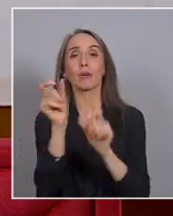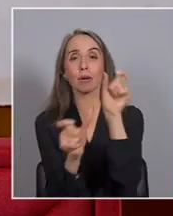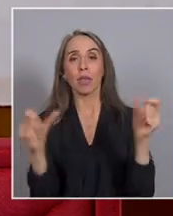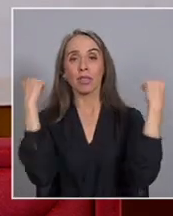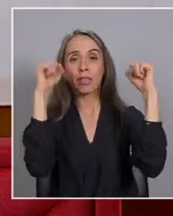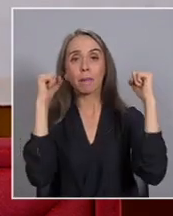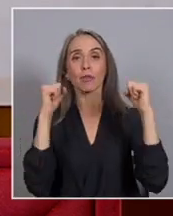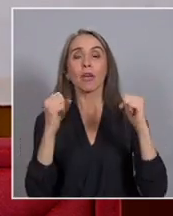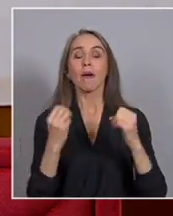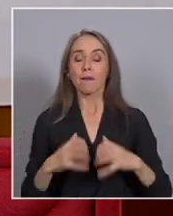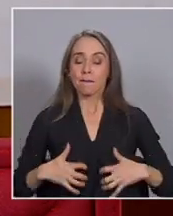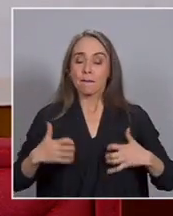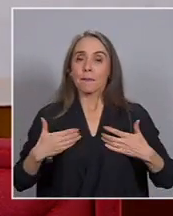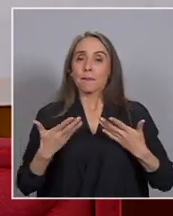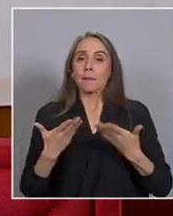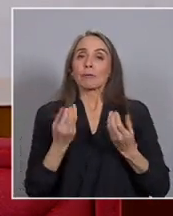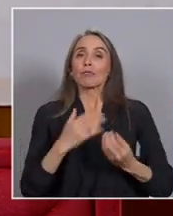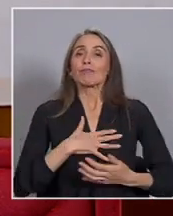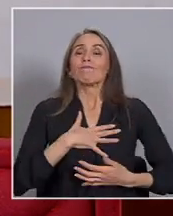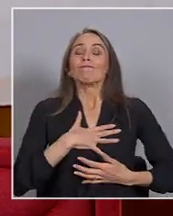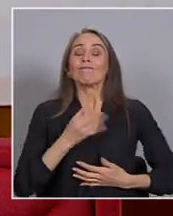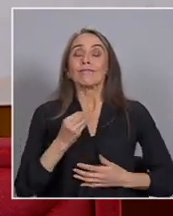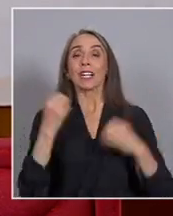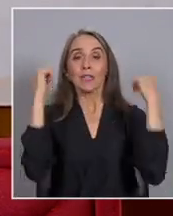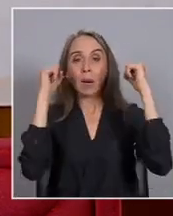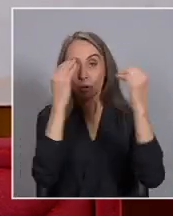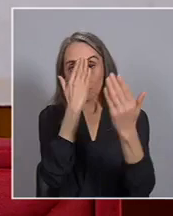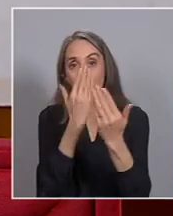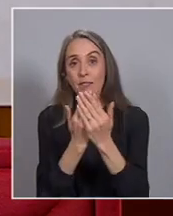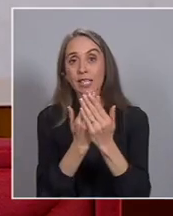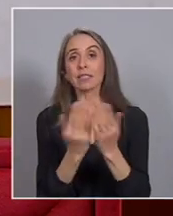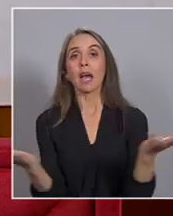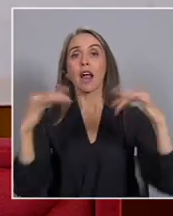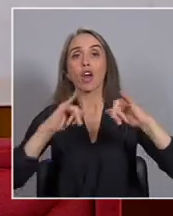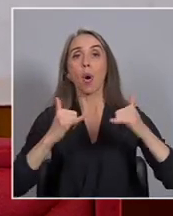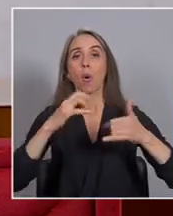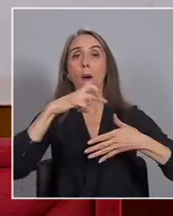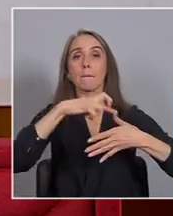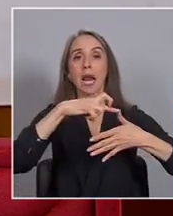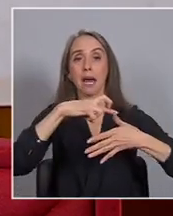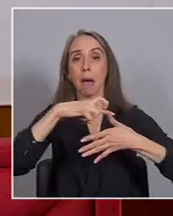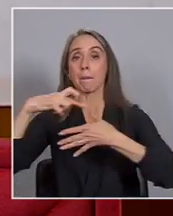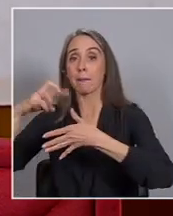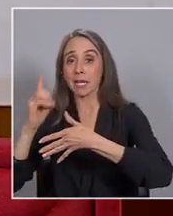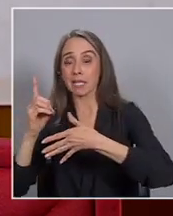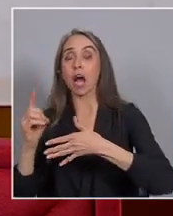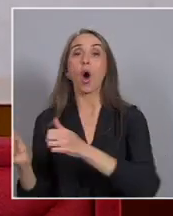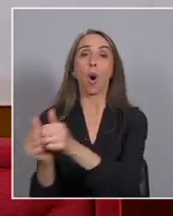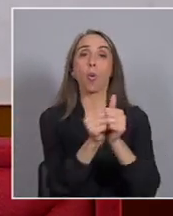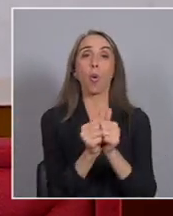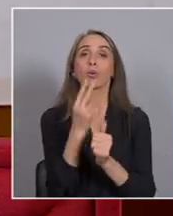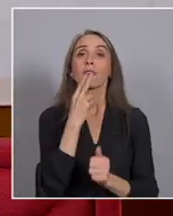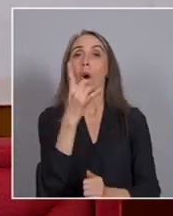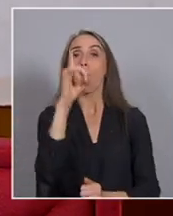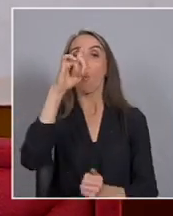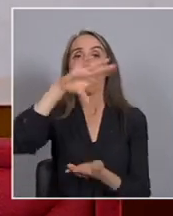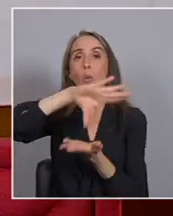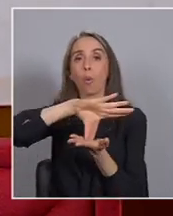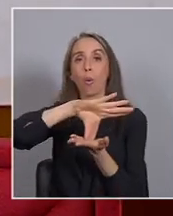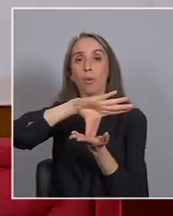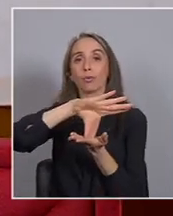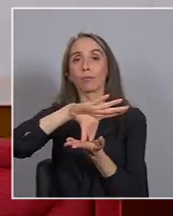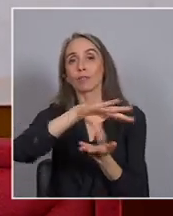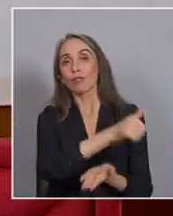deportistas y esa buena vibra, ese buen espíritu que generan los deportistas de cara a los panamericanos. Que viviremos juntos como un solo pueblo, de esa